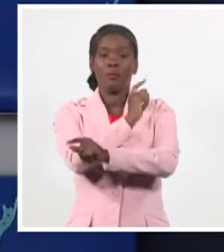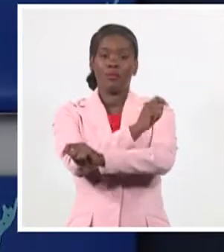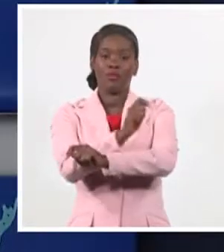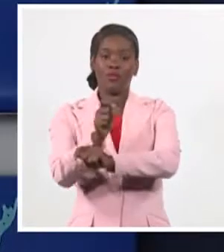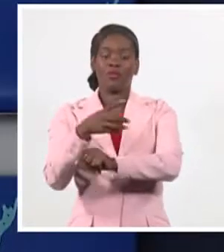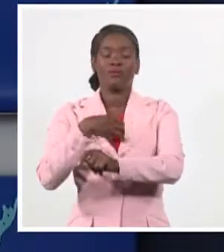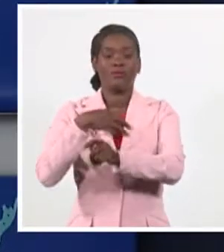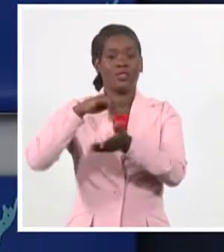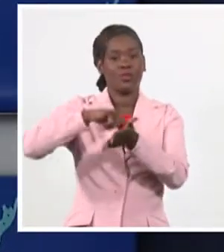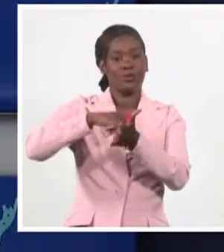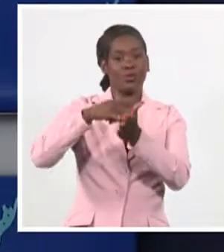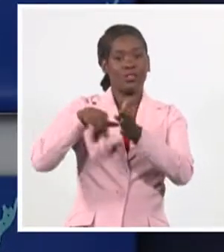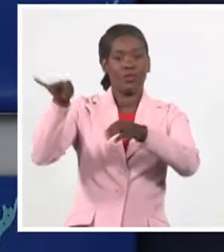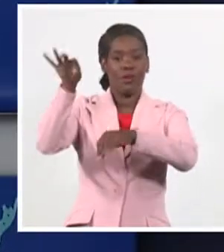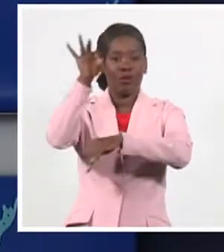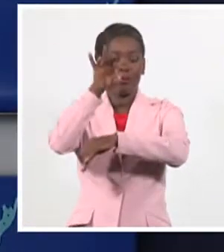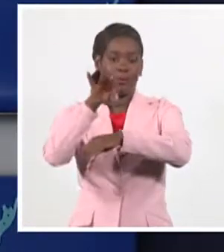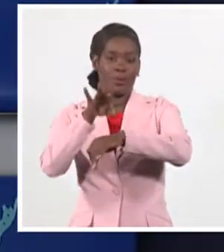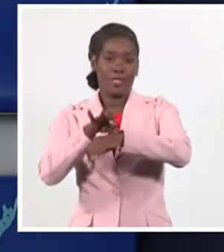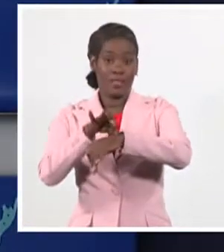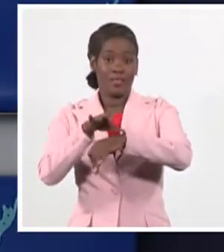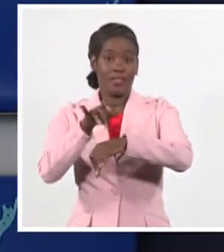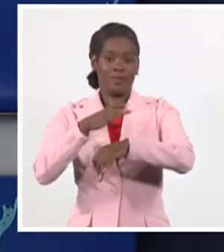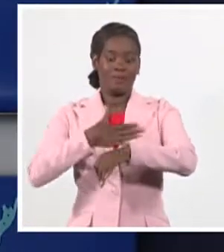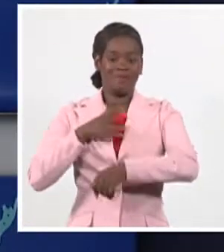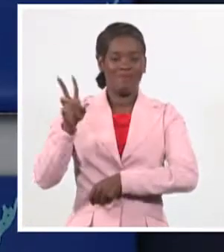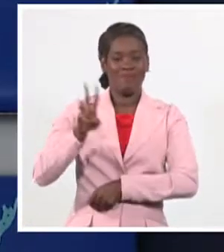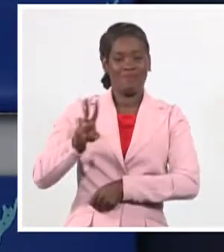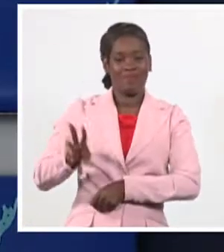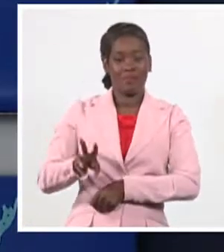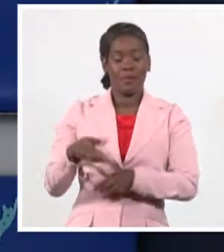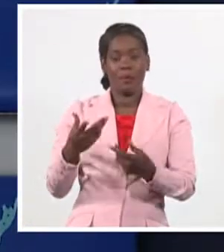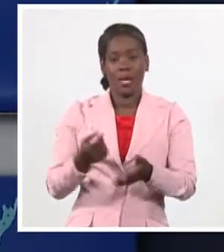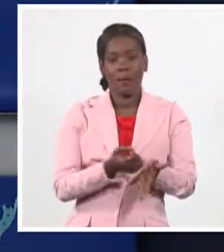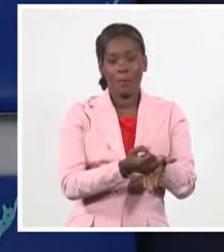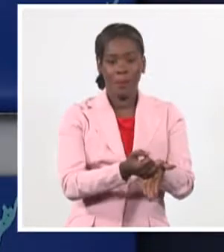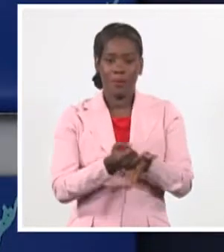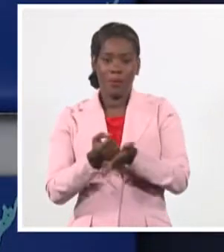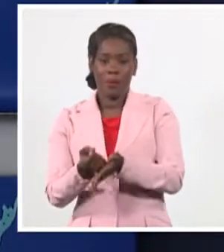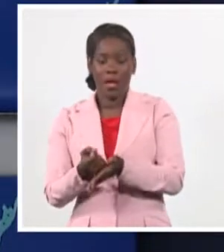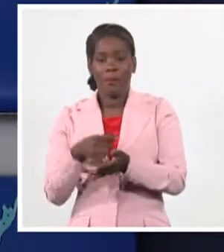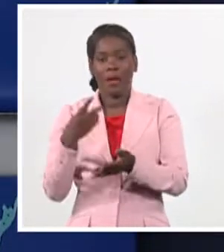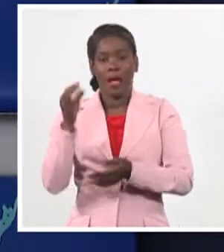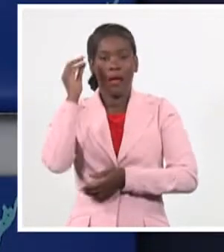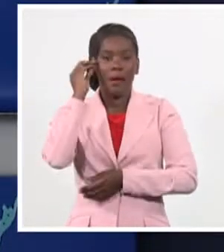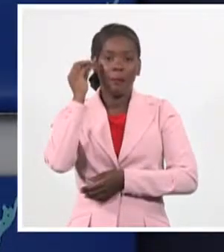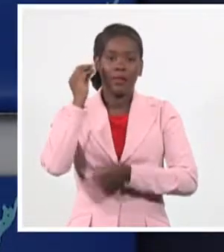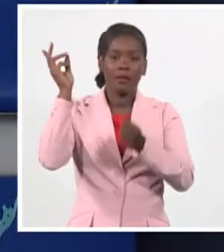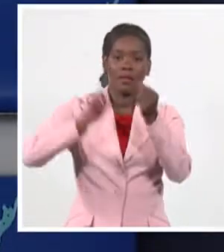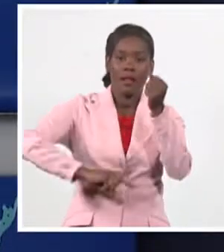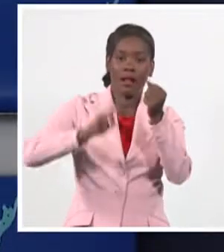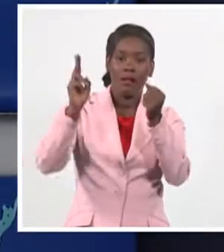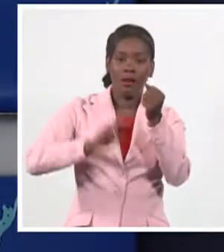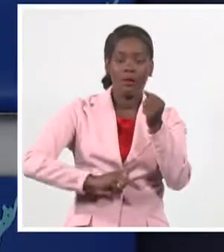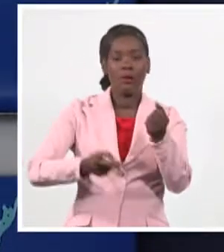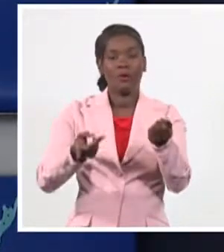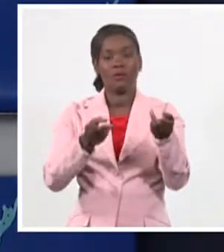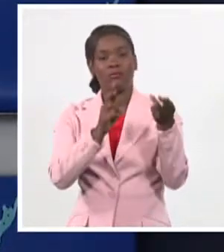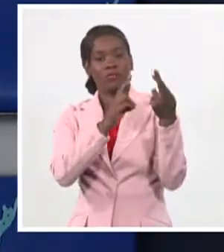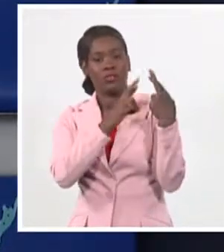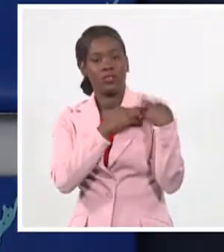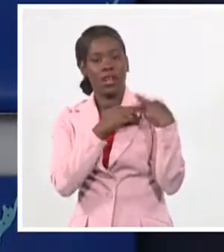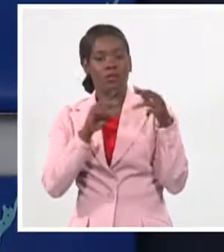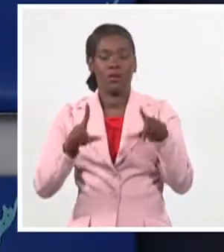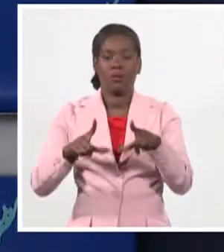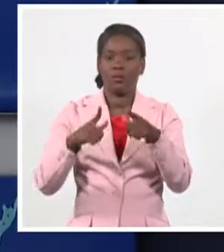infantil Colmenita Bolivariana un espacio integrador para sembrar valores como la solidaridad, la responsabilidad, la honestidad y el